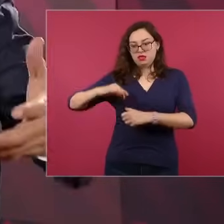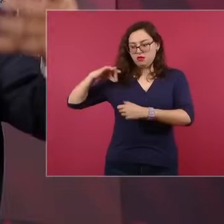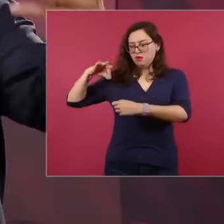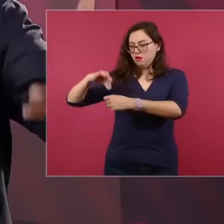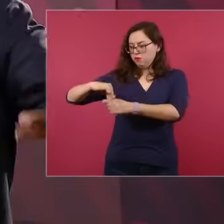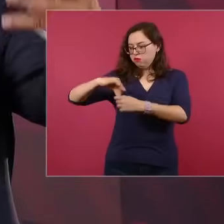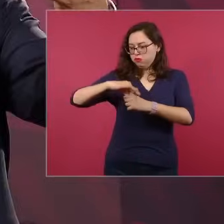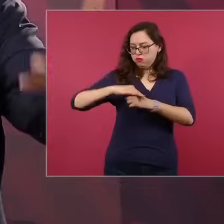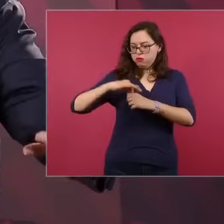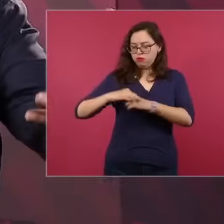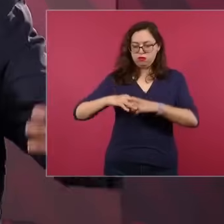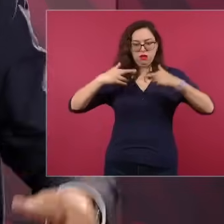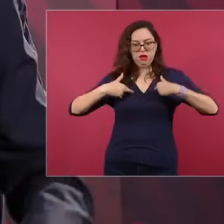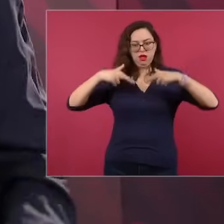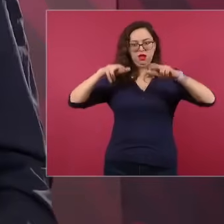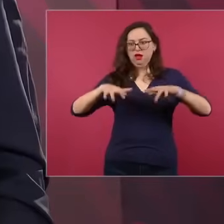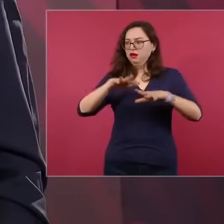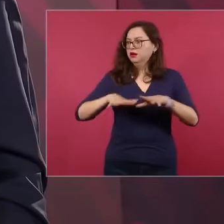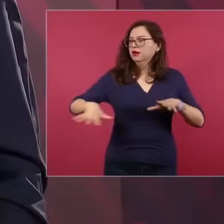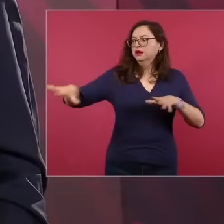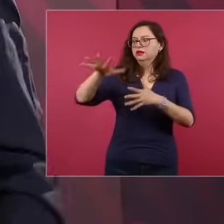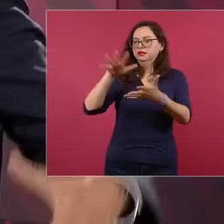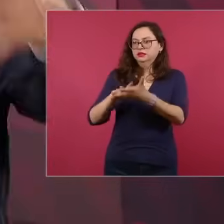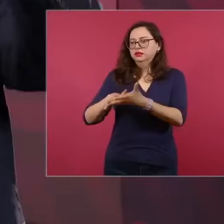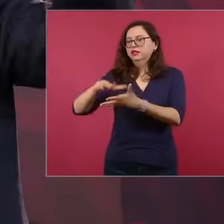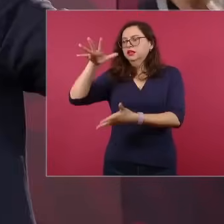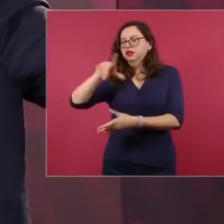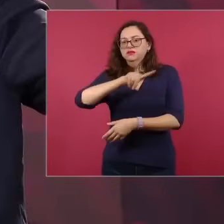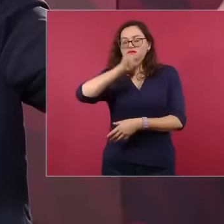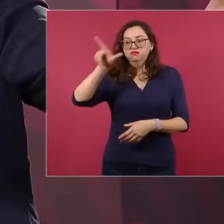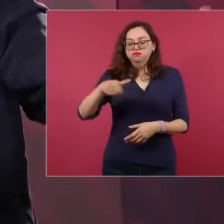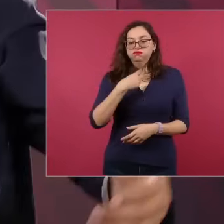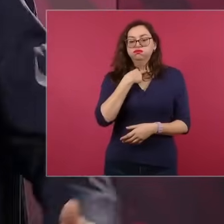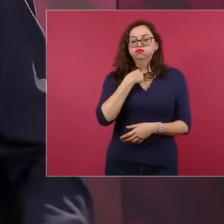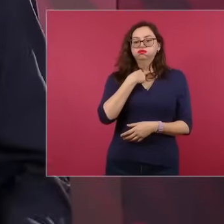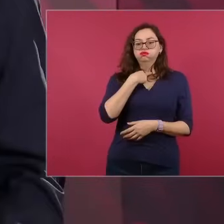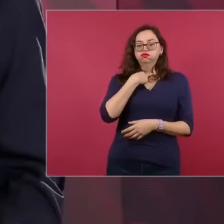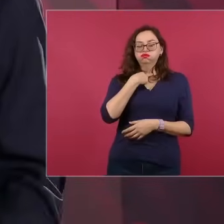convertido en un títere, en un pelele de una corporación